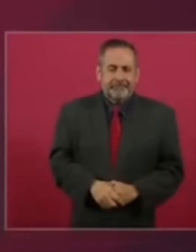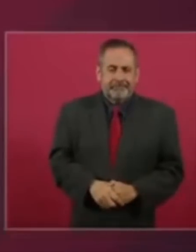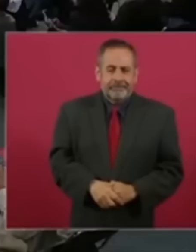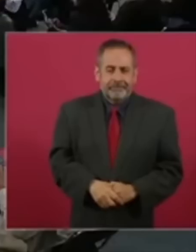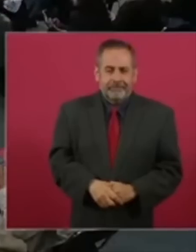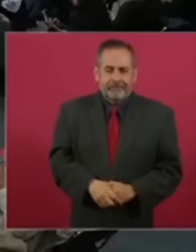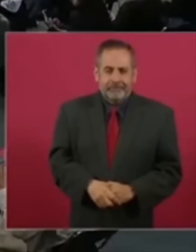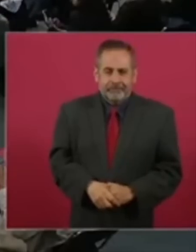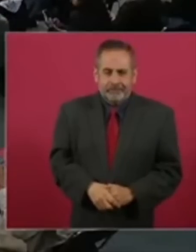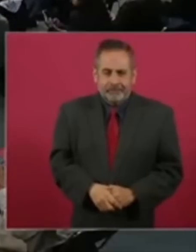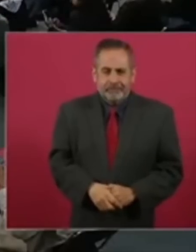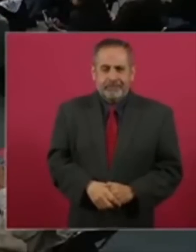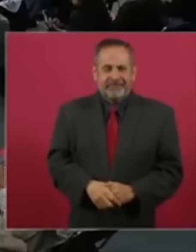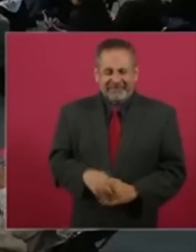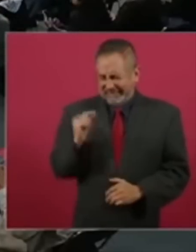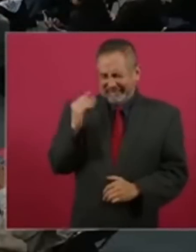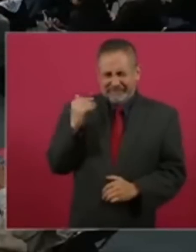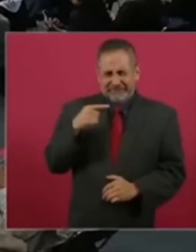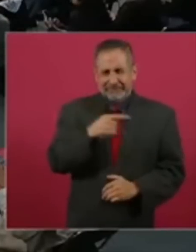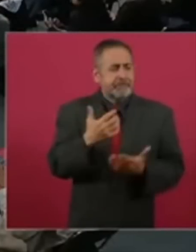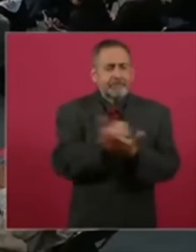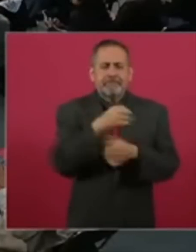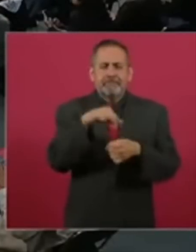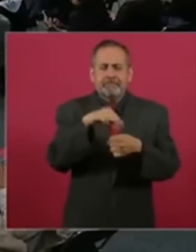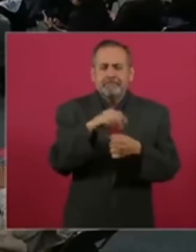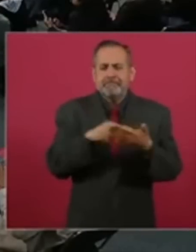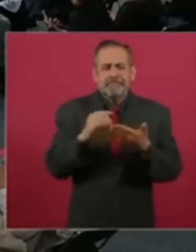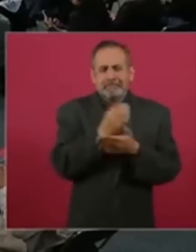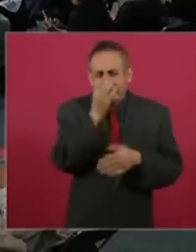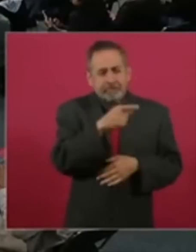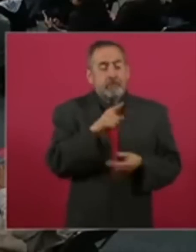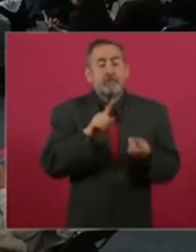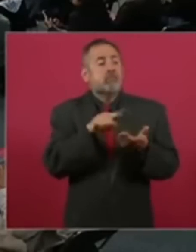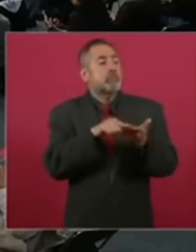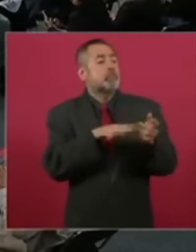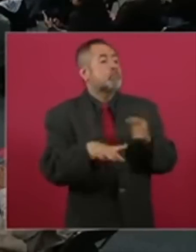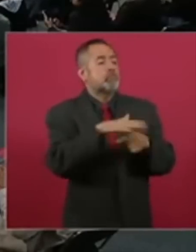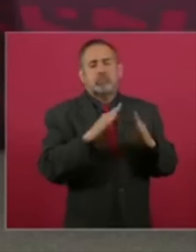Es que apenas ganó una elección, y eso en Las Lomas.